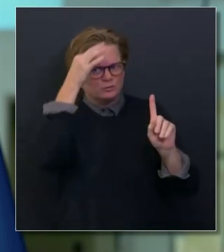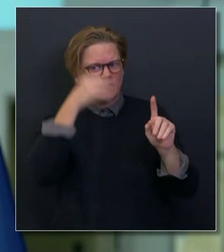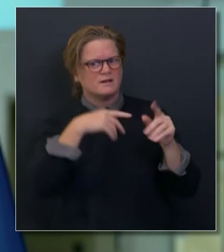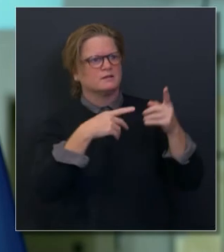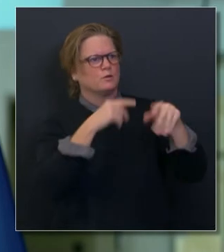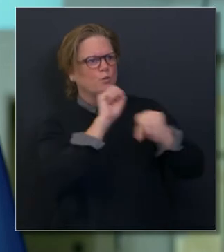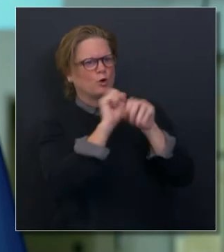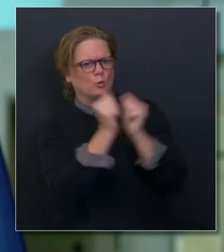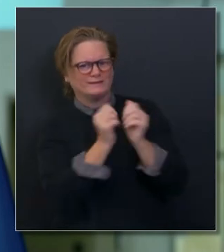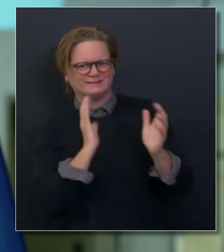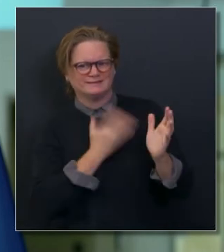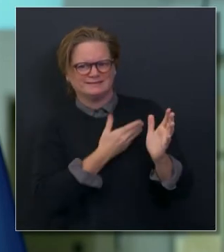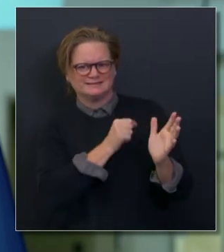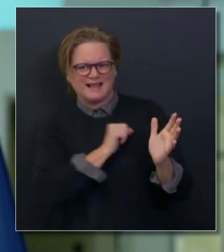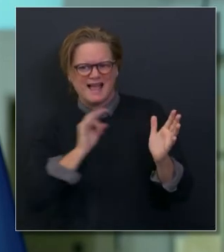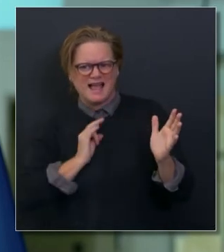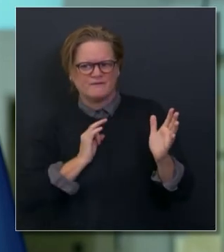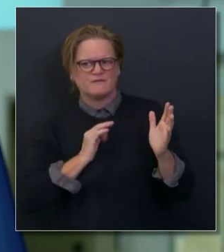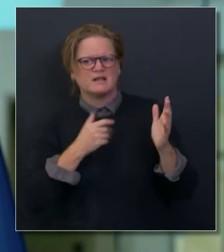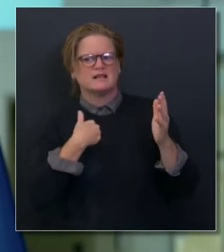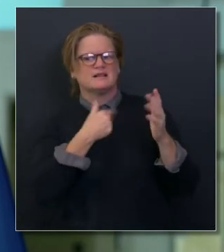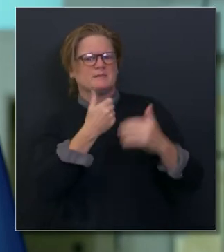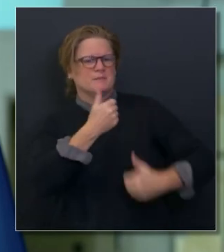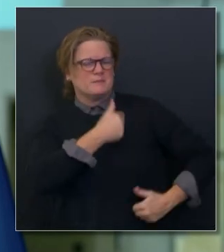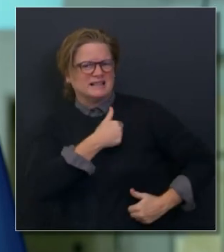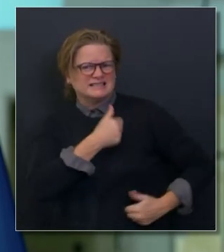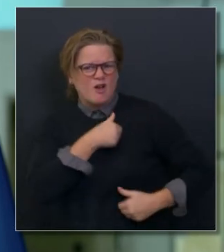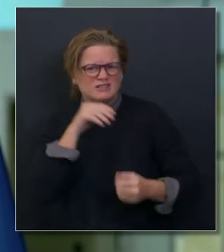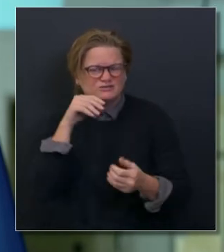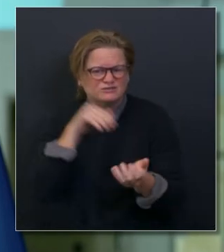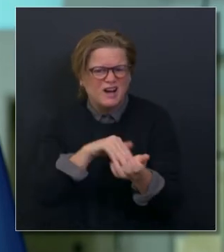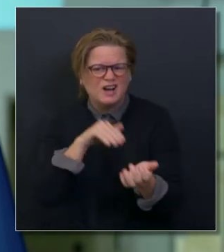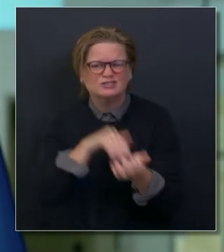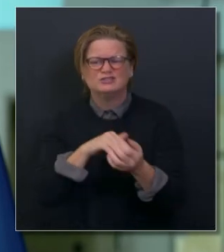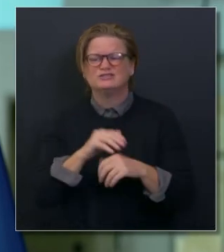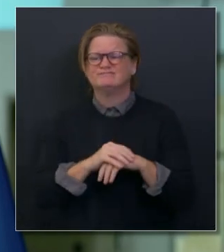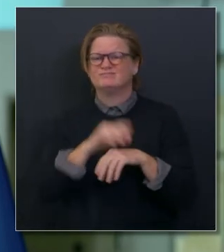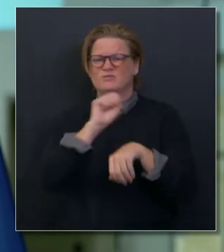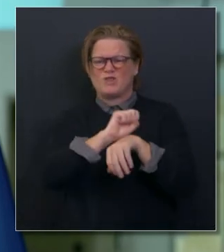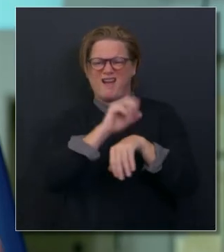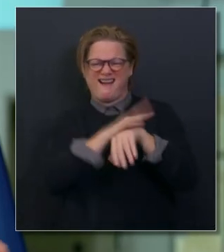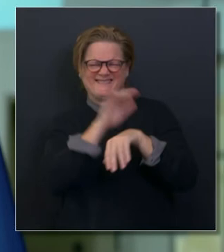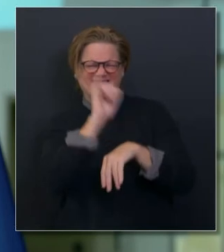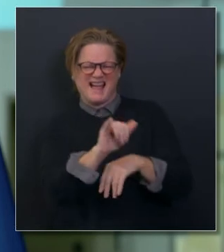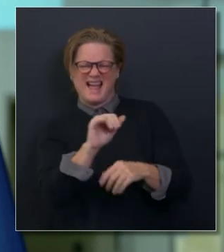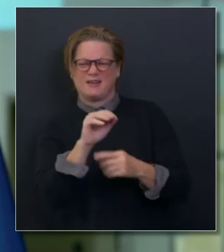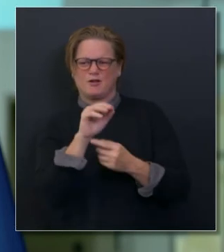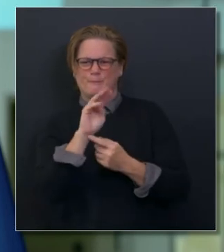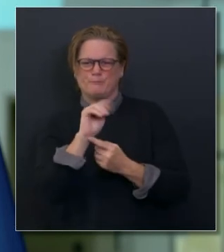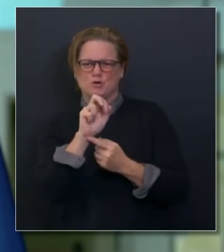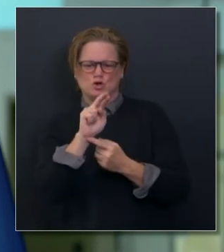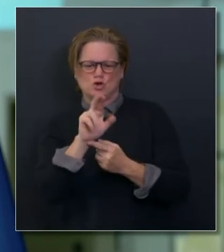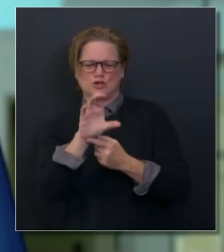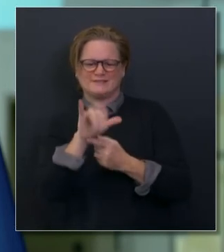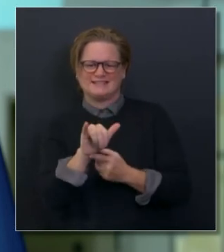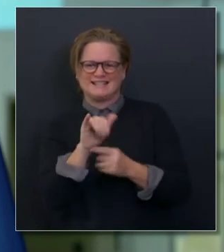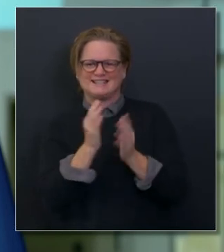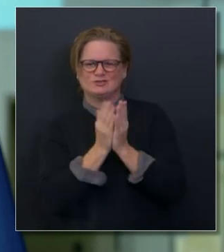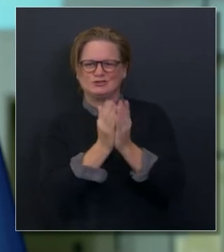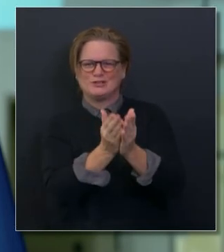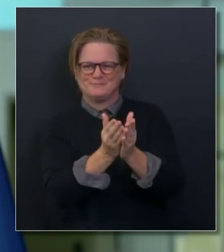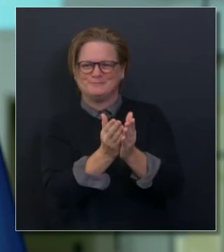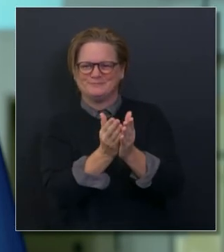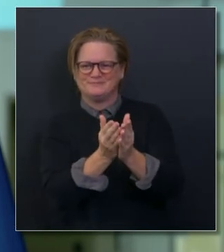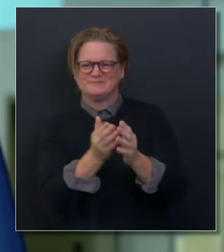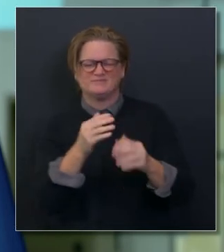aplica también al Mercy. El personal que trabaja ahí puede aliviar a California. Es otro recurso potencial, pero